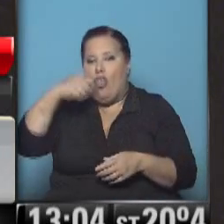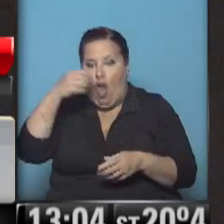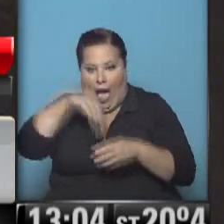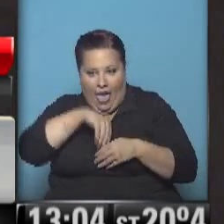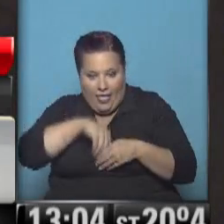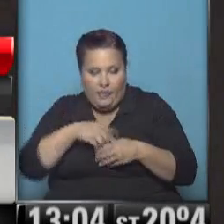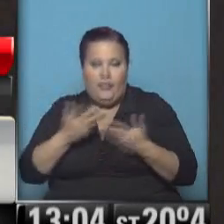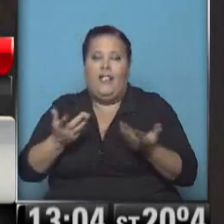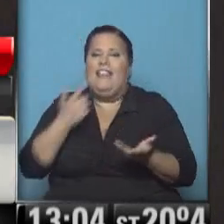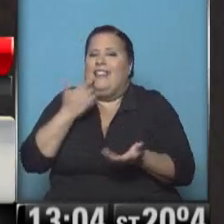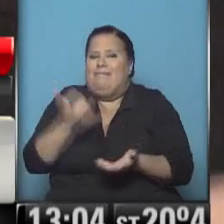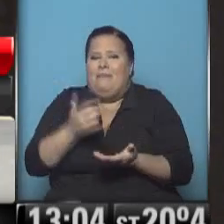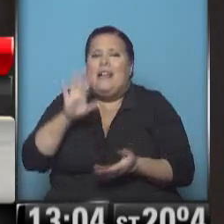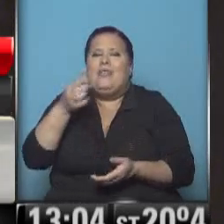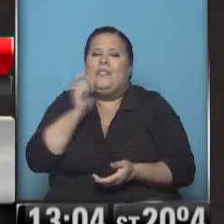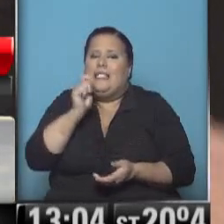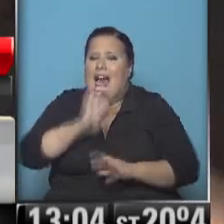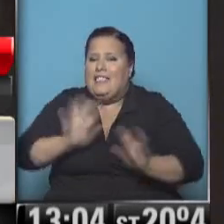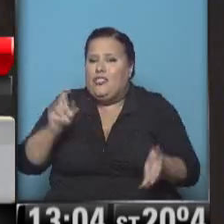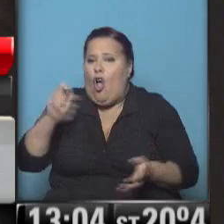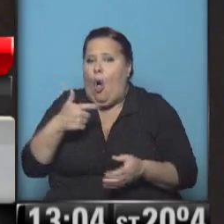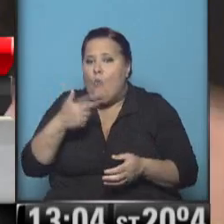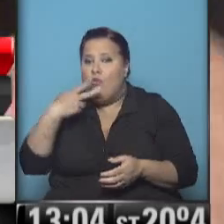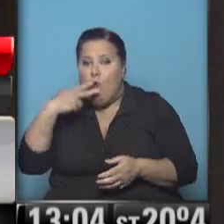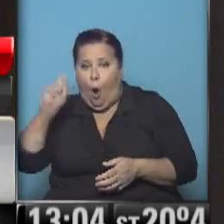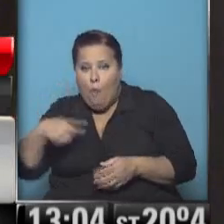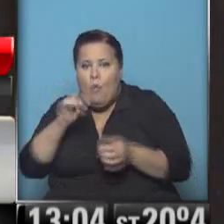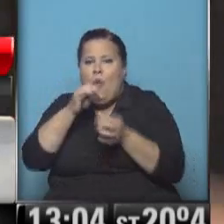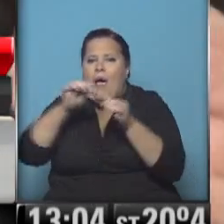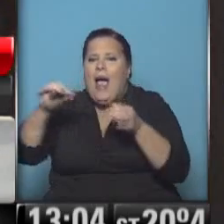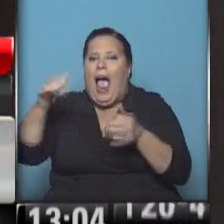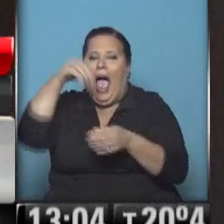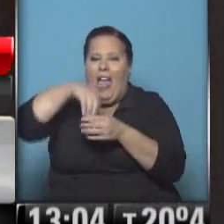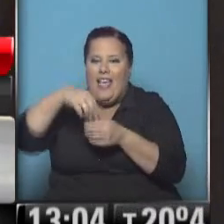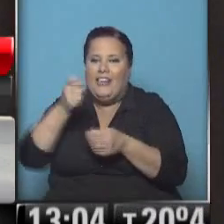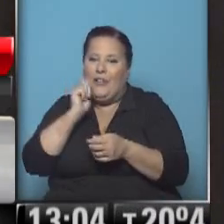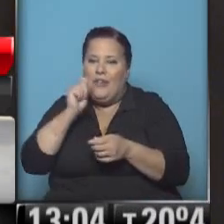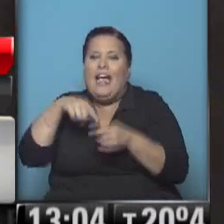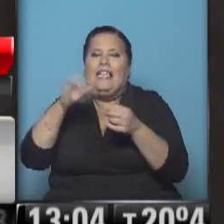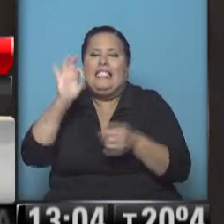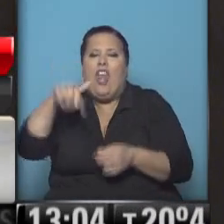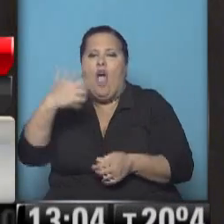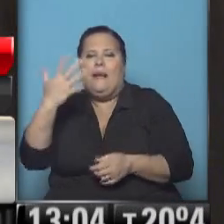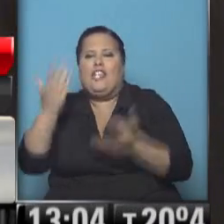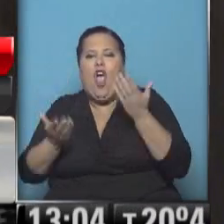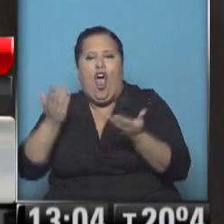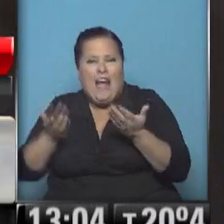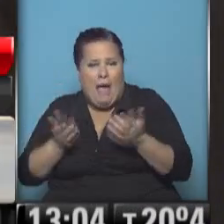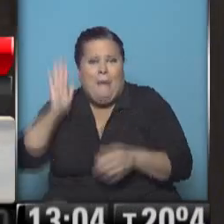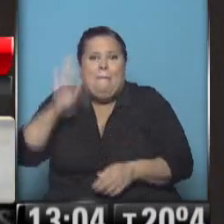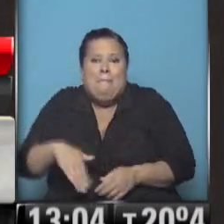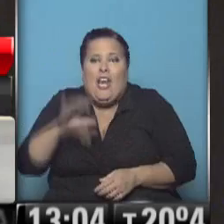estupefacientes. Digo ínfima porque era un cigarrillo normal de tabaco con algo de marihuana. Ese algo era 0,5 gramos. Menos